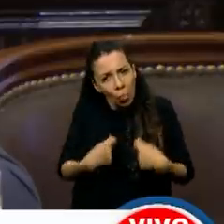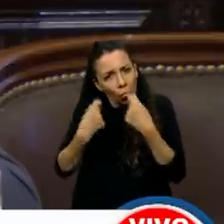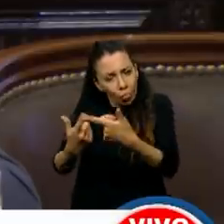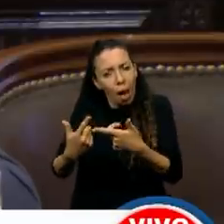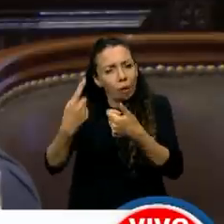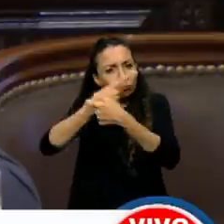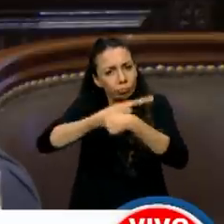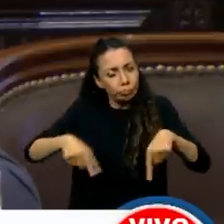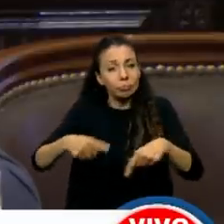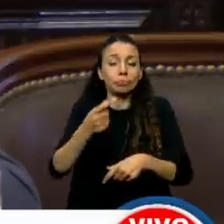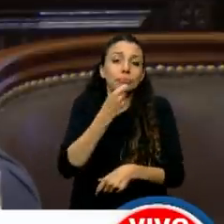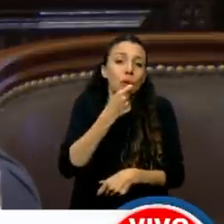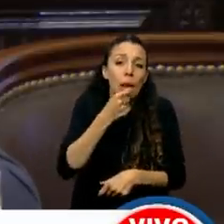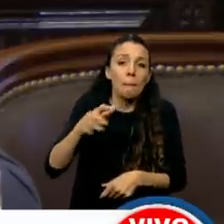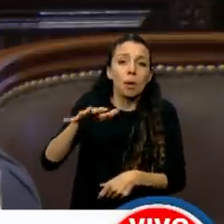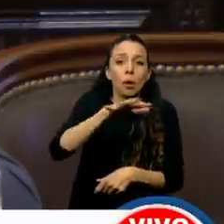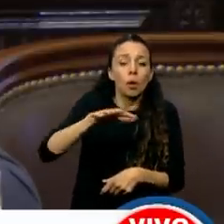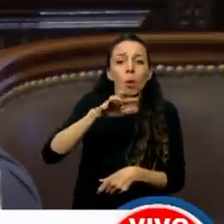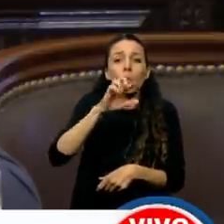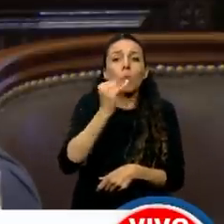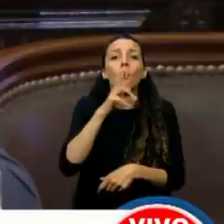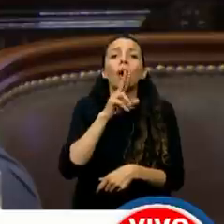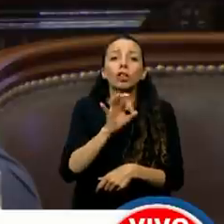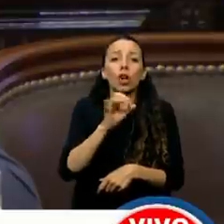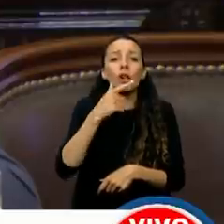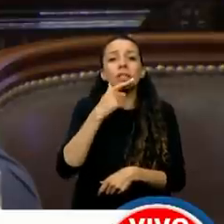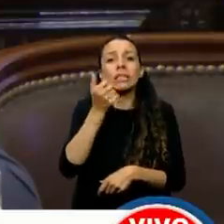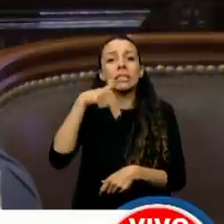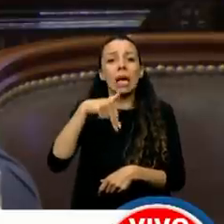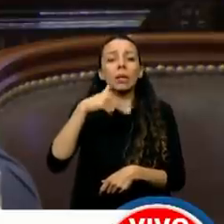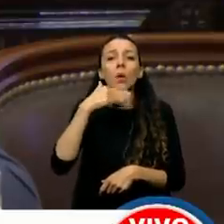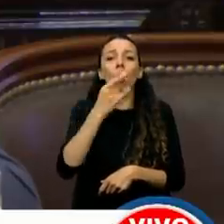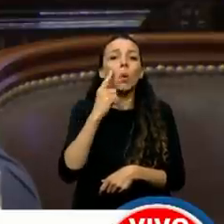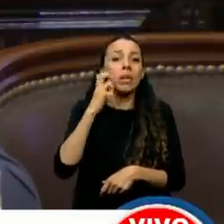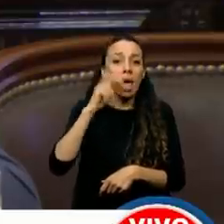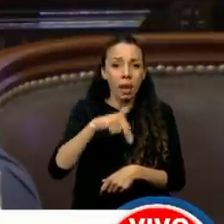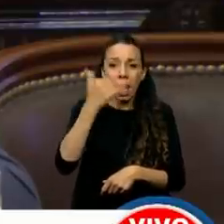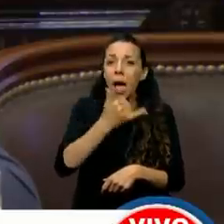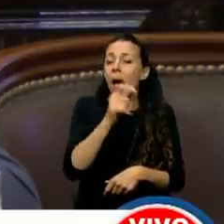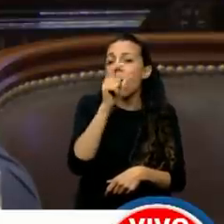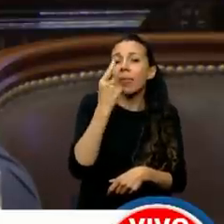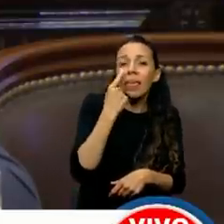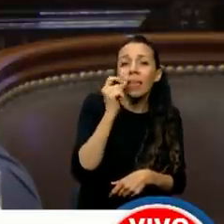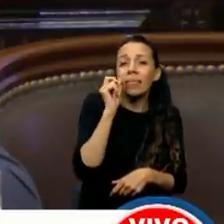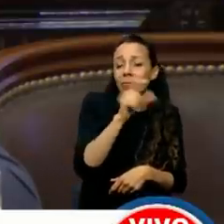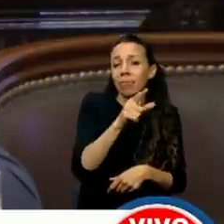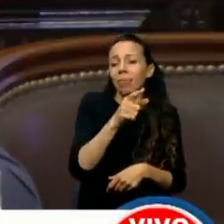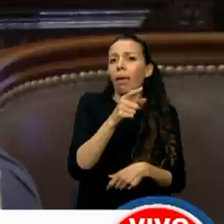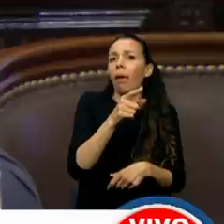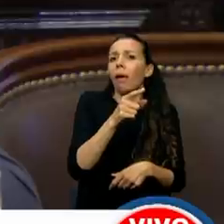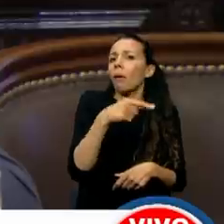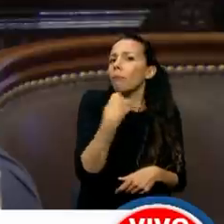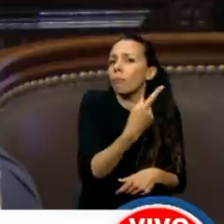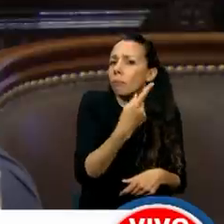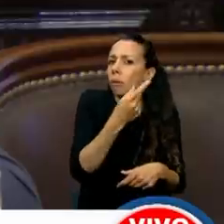por ejemplo en la localidad de puerto san julián donde gobierna un intendente radical que está recibiendo obras